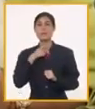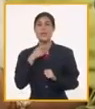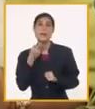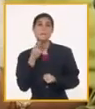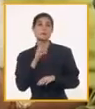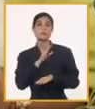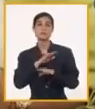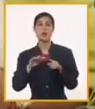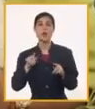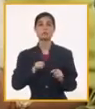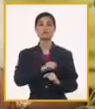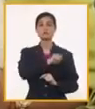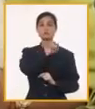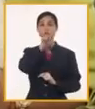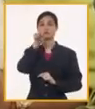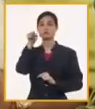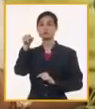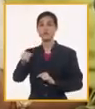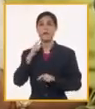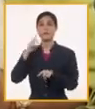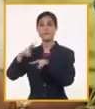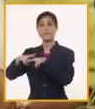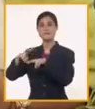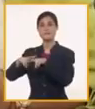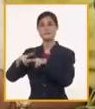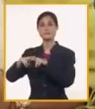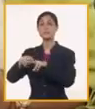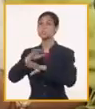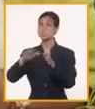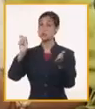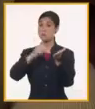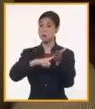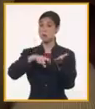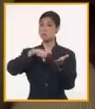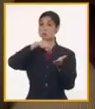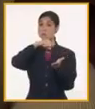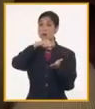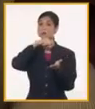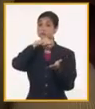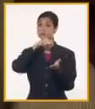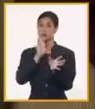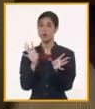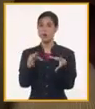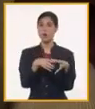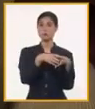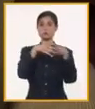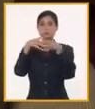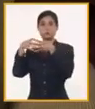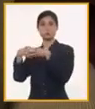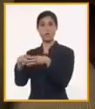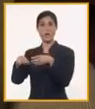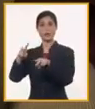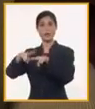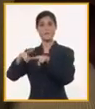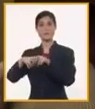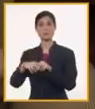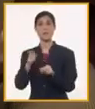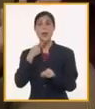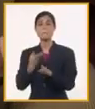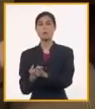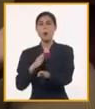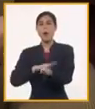a estudiar y sus padres se mudan con ustedes. Se tienen que mudar porque sacaban la cuenta que